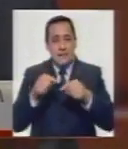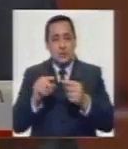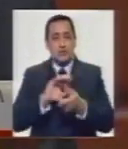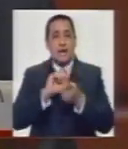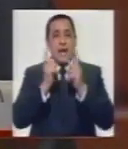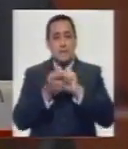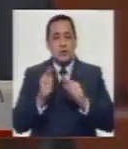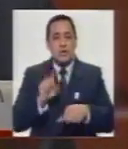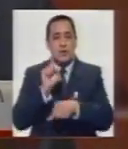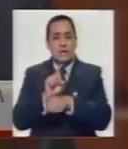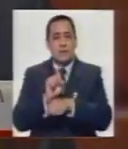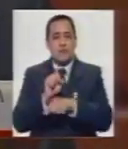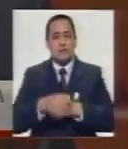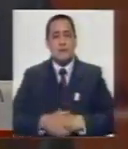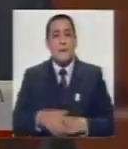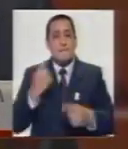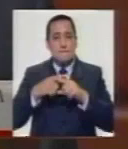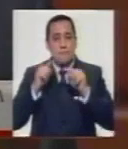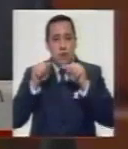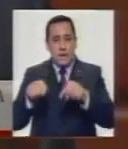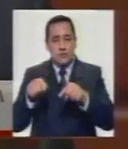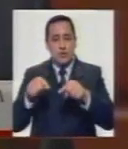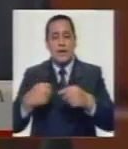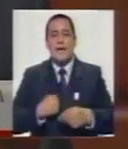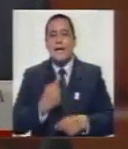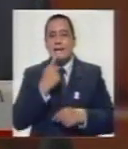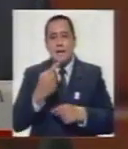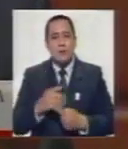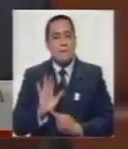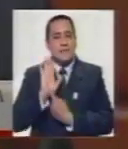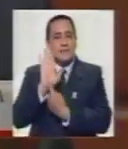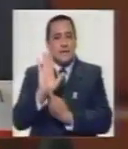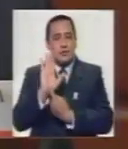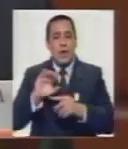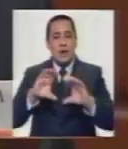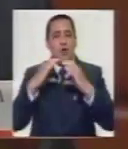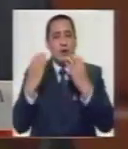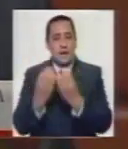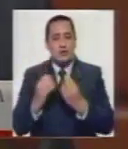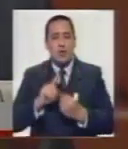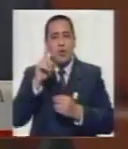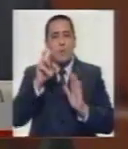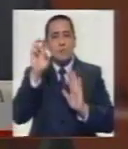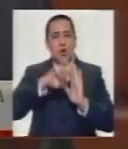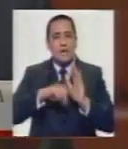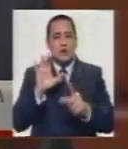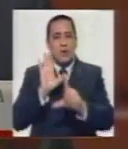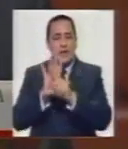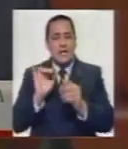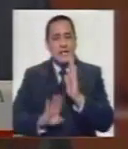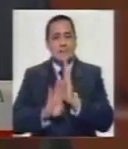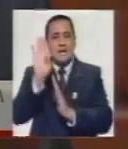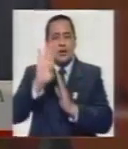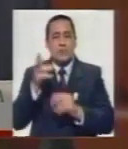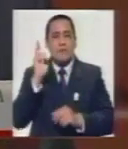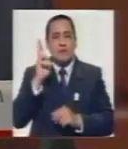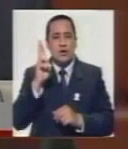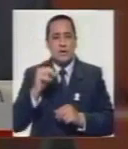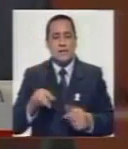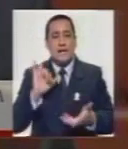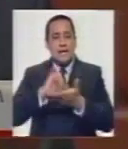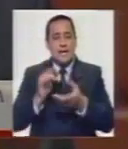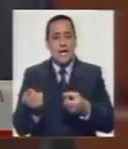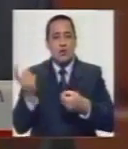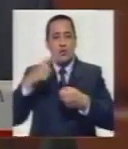para estos cambios educativos. Por ello, estamos presentando al Congreso un proyecto de ley de desarrollo docente